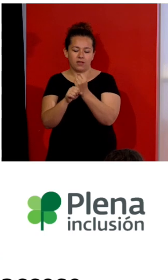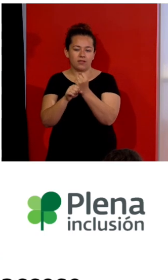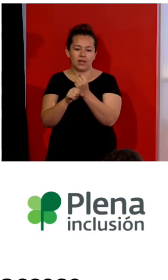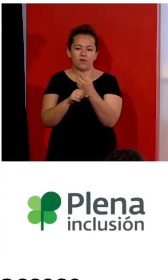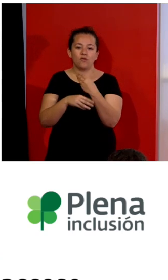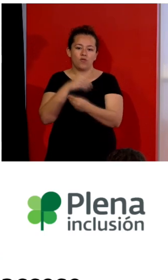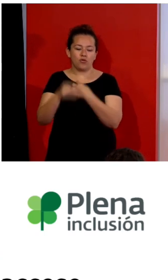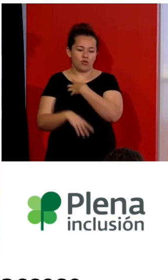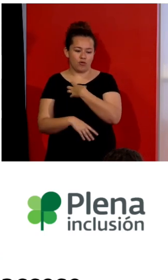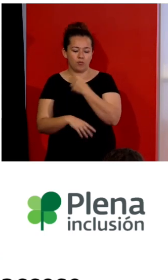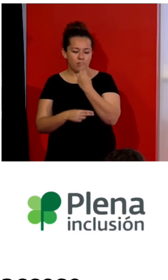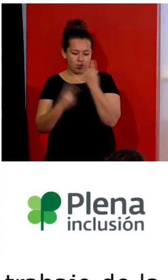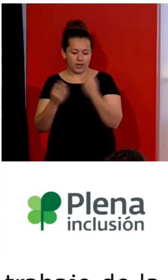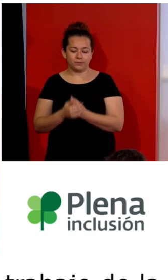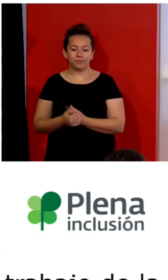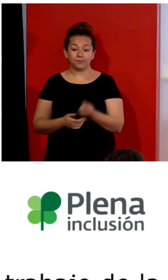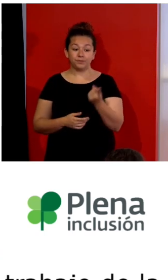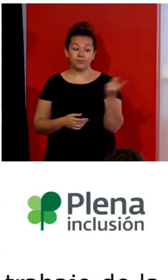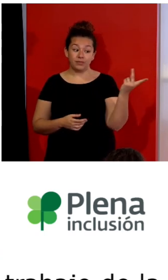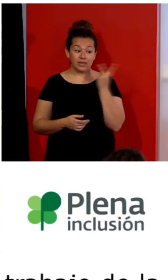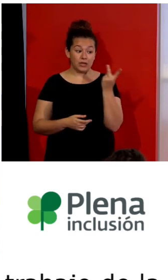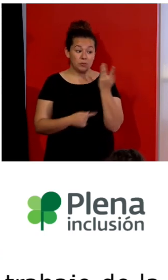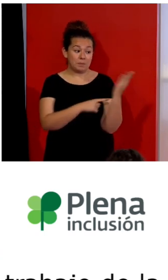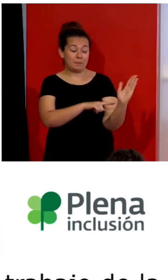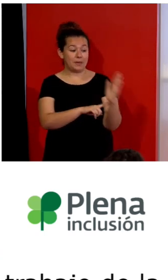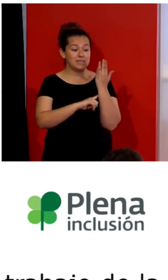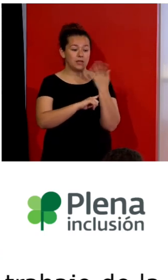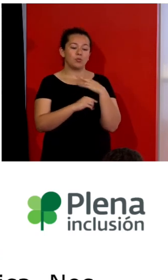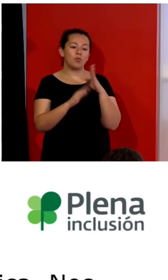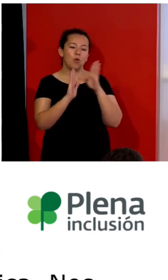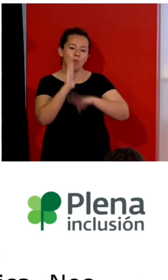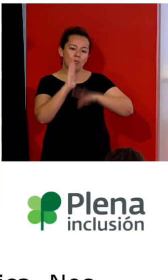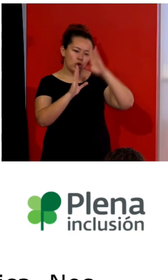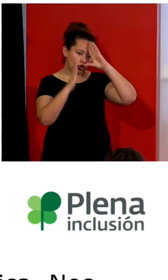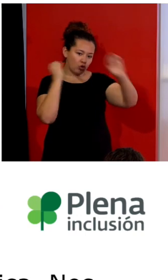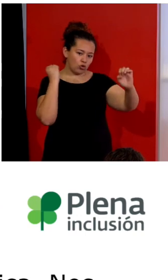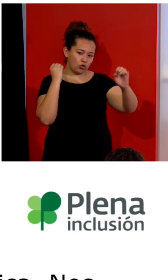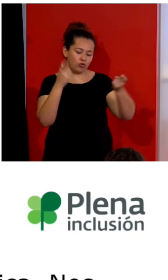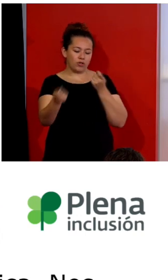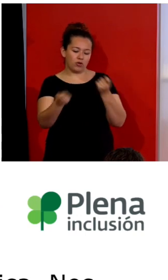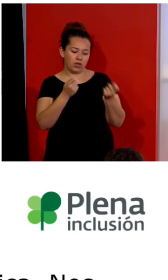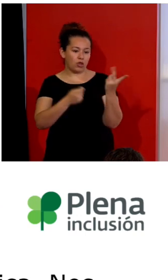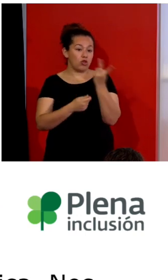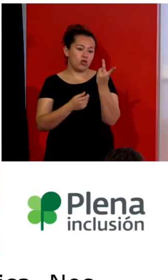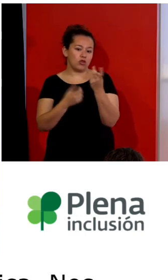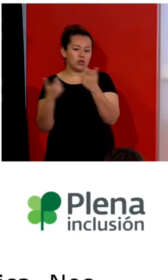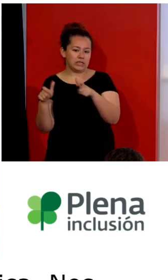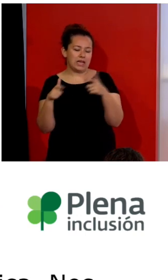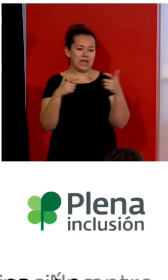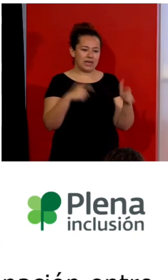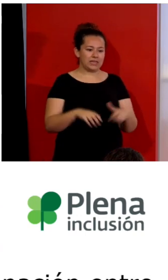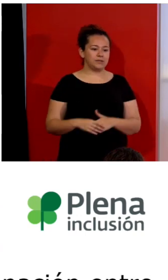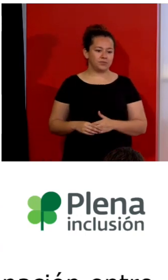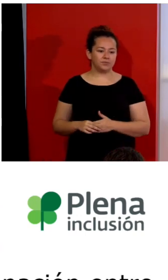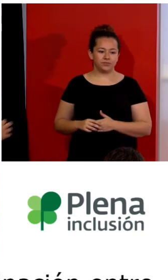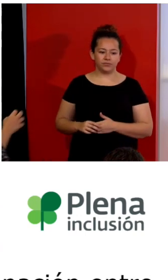Pública. Nos presentarán este protocolo de coordinación entre las dos áreas. Tengo la